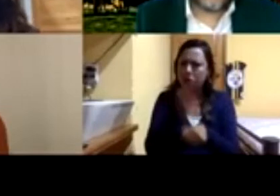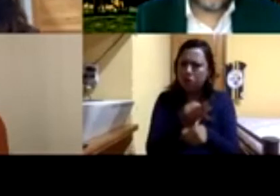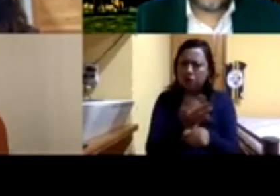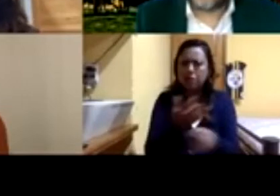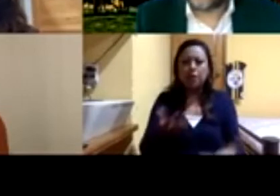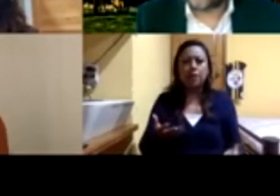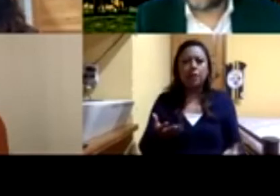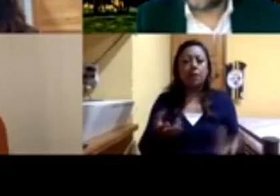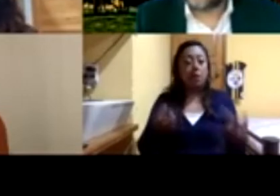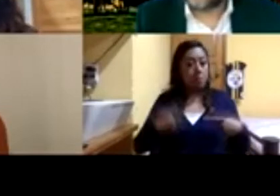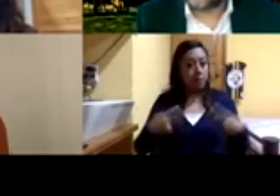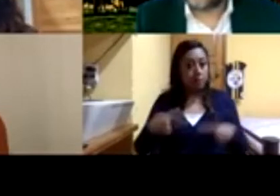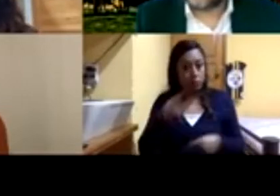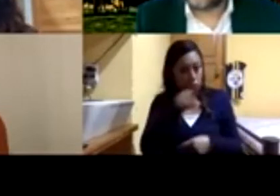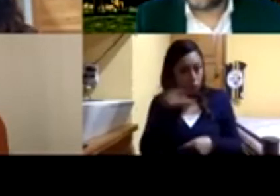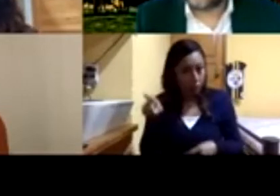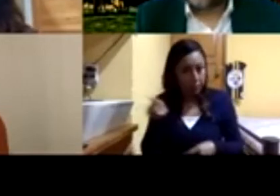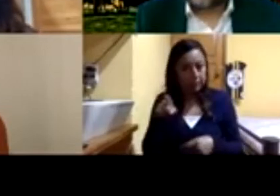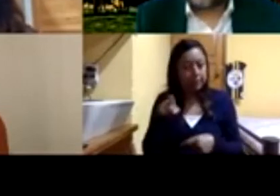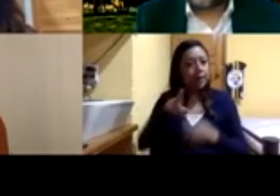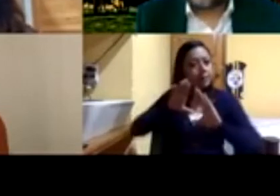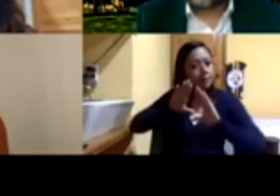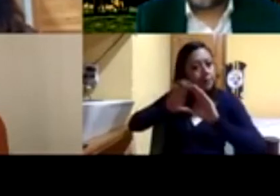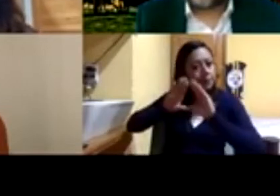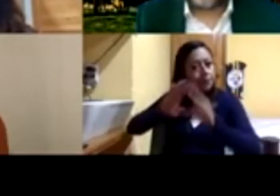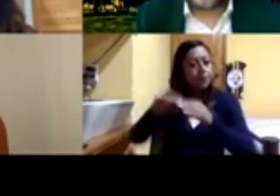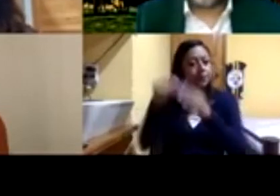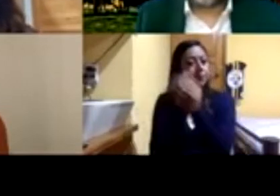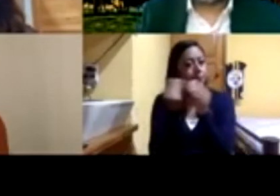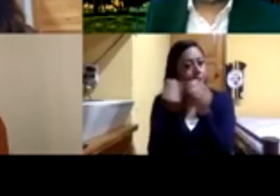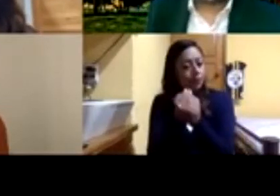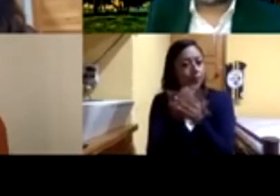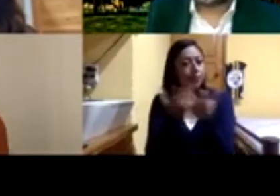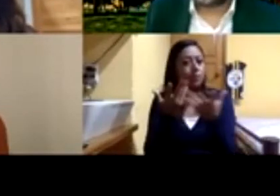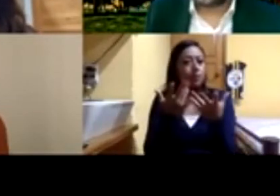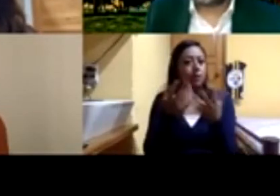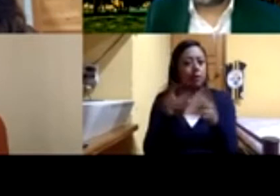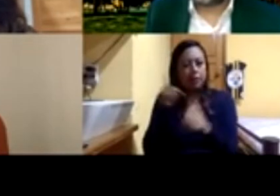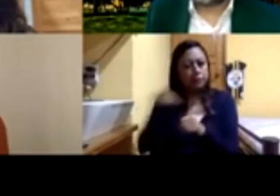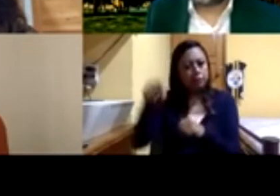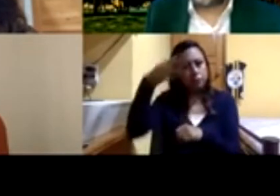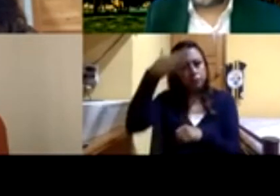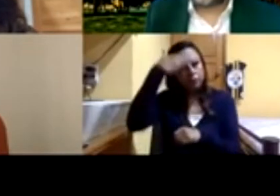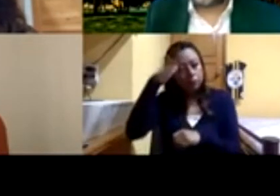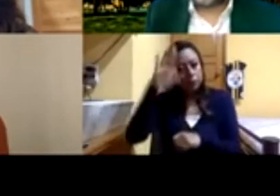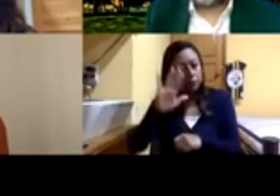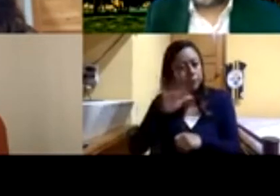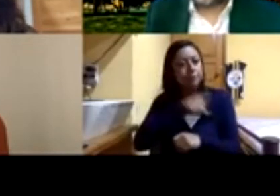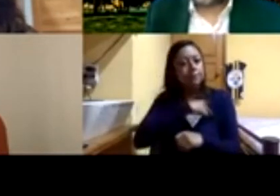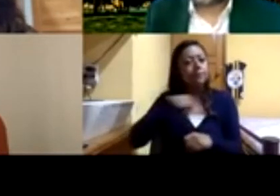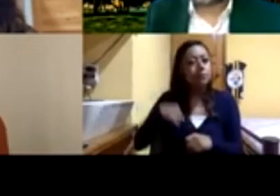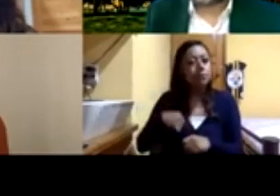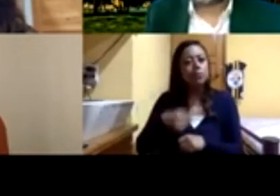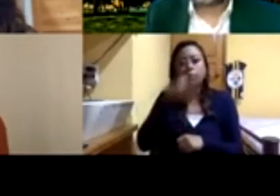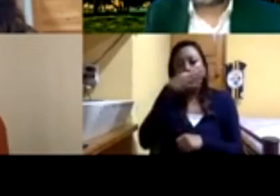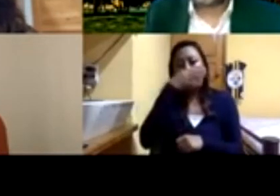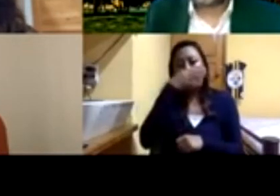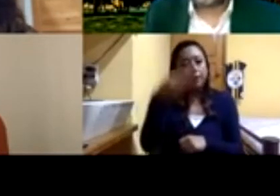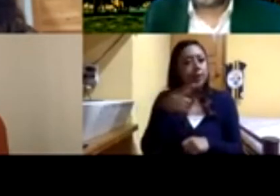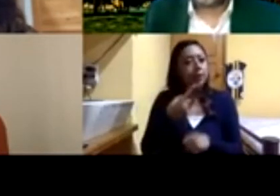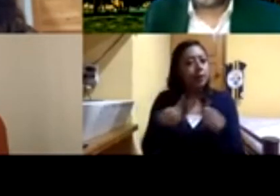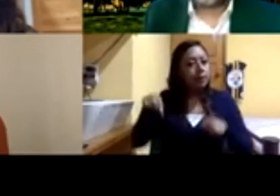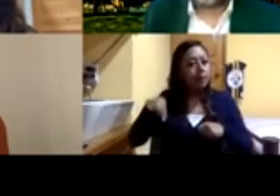A la ciudadanía hay que enseñarla, hay que capacitarla, hay que formarla. Hay que decirle que el Congreso de la Ciudad de